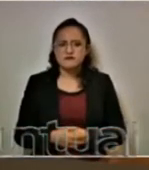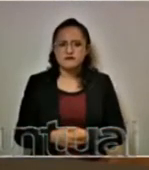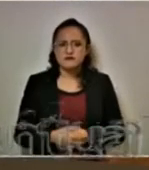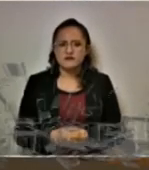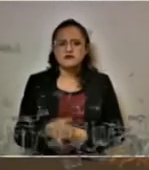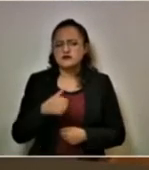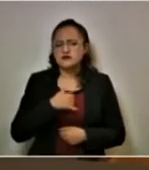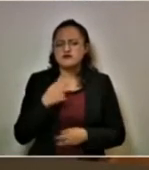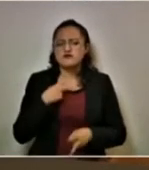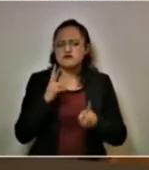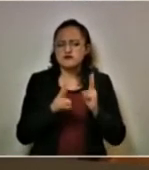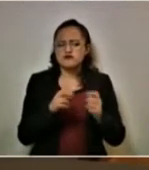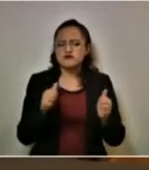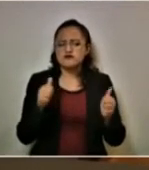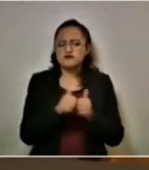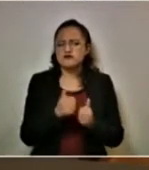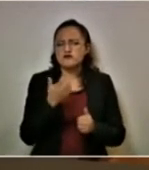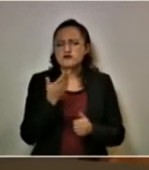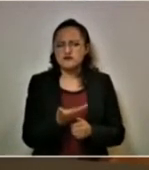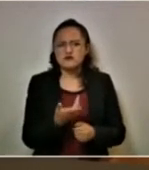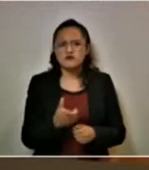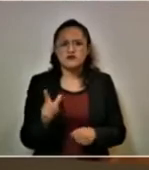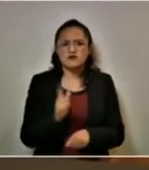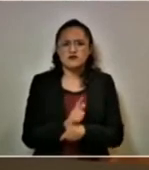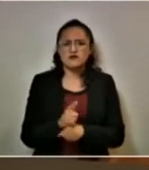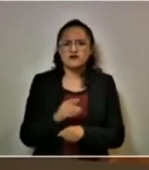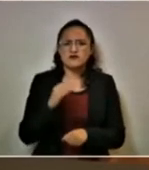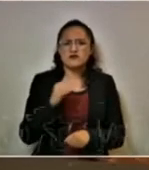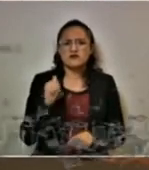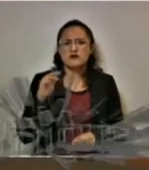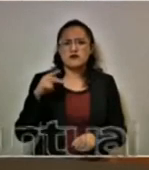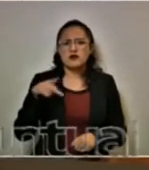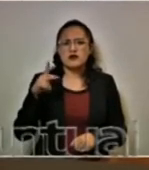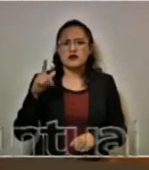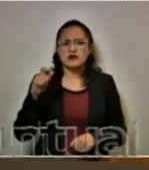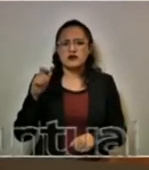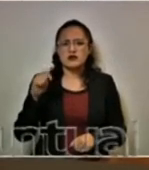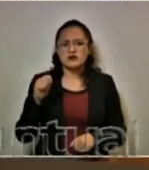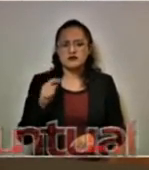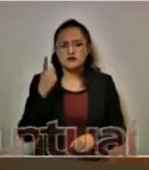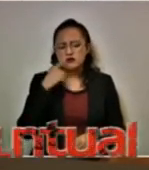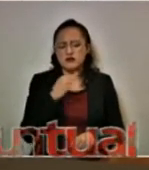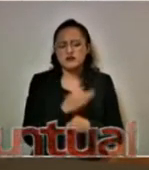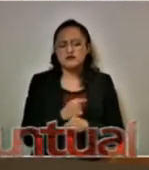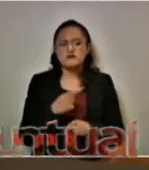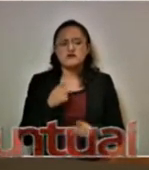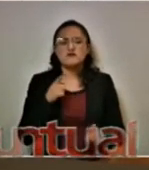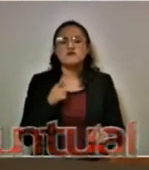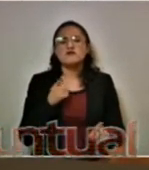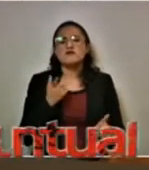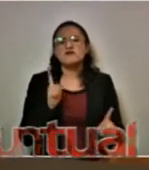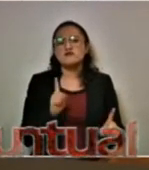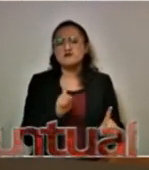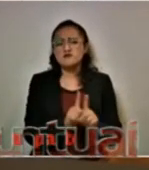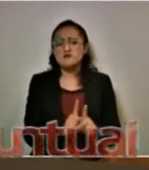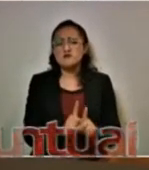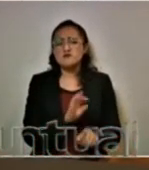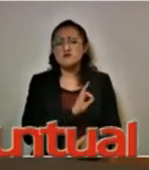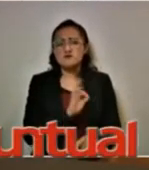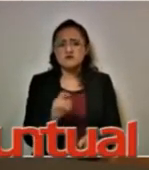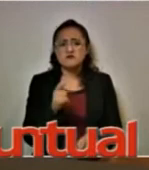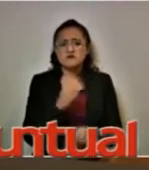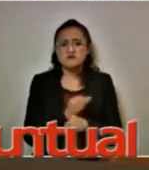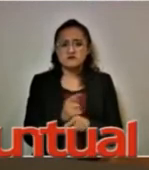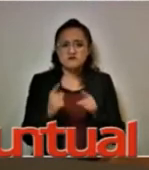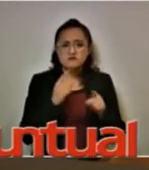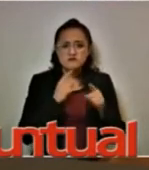hablaré con el licenciado Bartlett para encontrar una ruta y poder empezar a